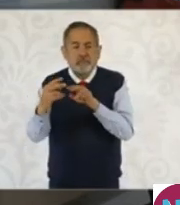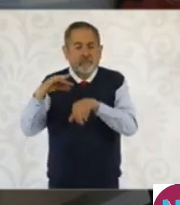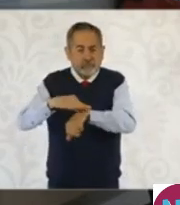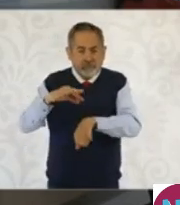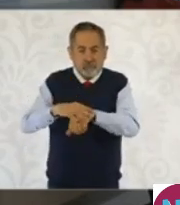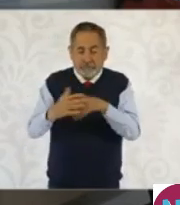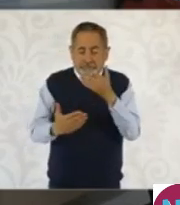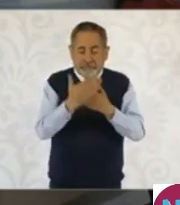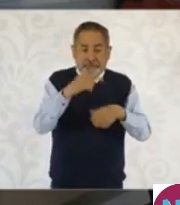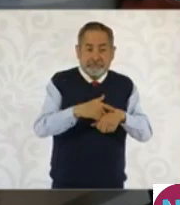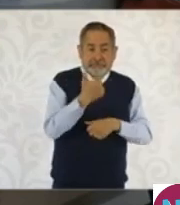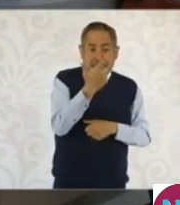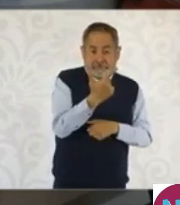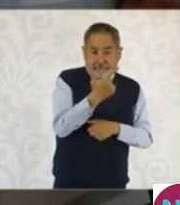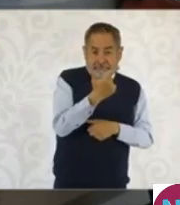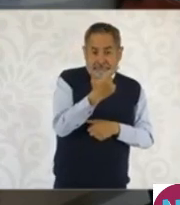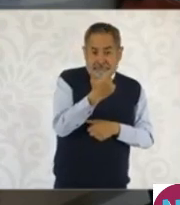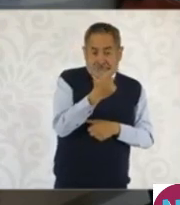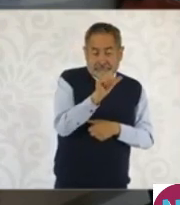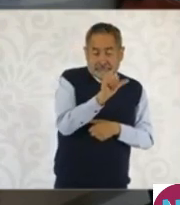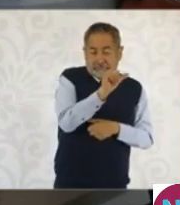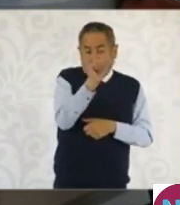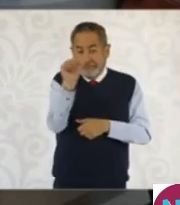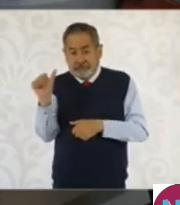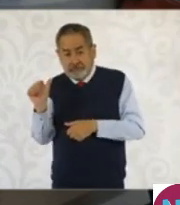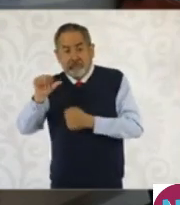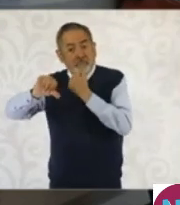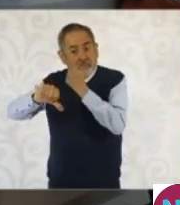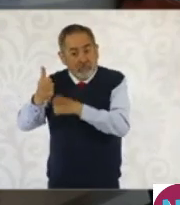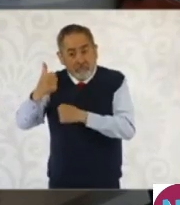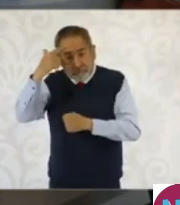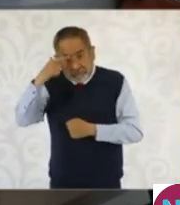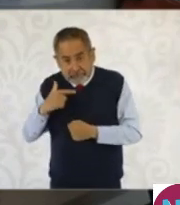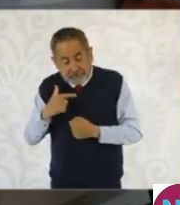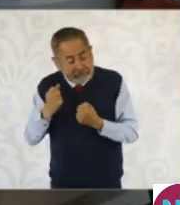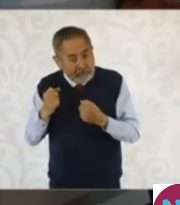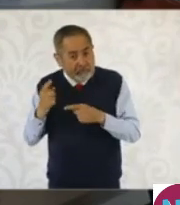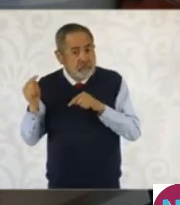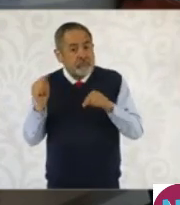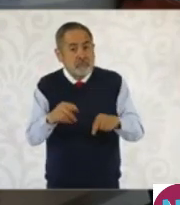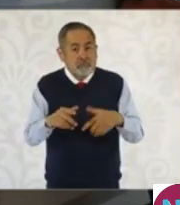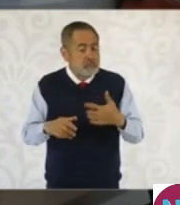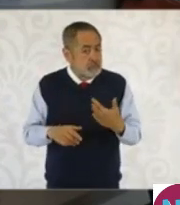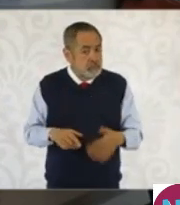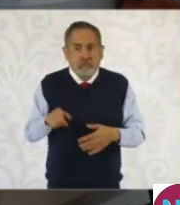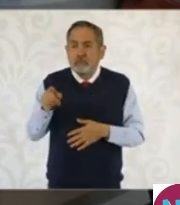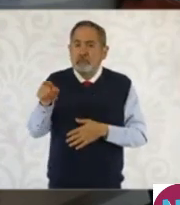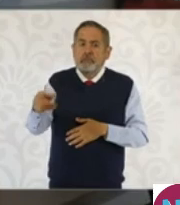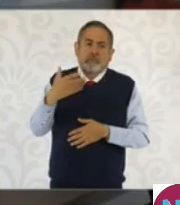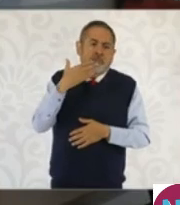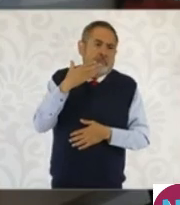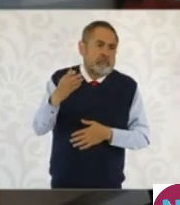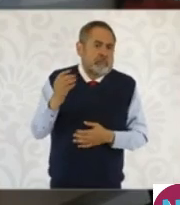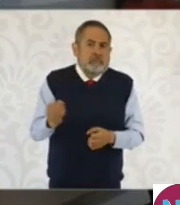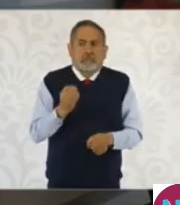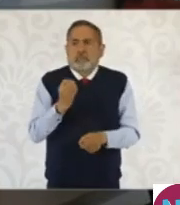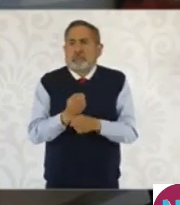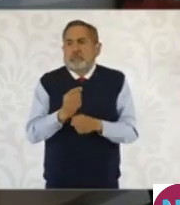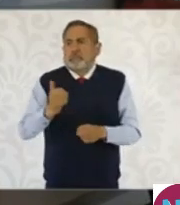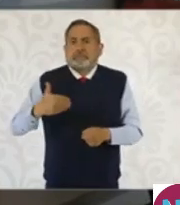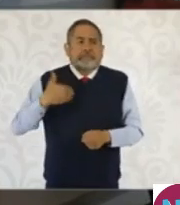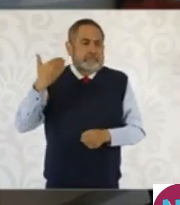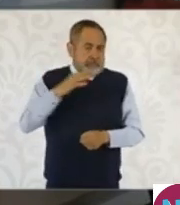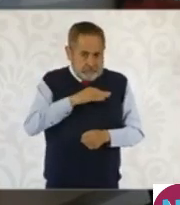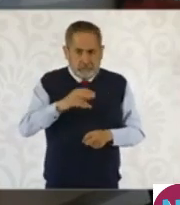empiezan 7 de la mañana, concluyen 11 de la noche, y para muchas trabajadoras y trabajadores es más oportuno o